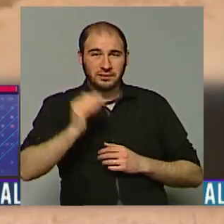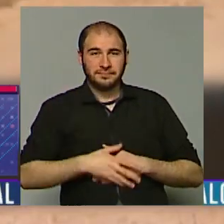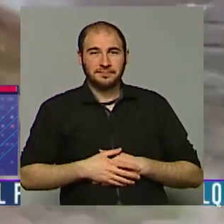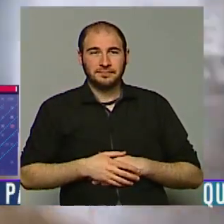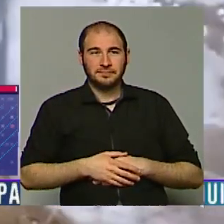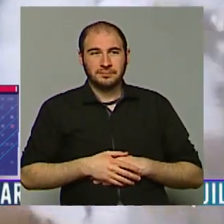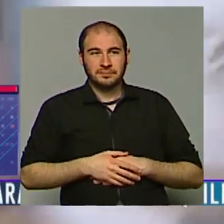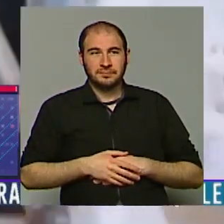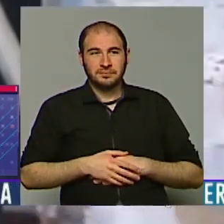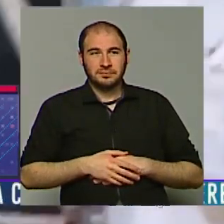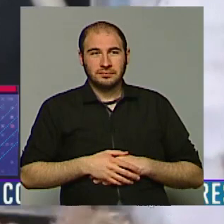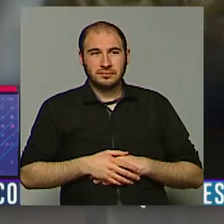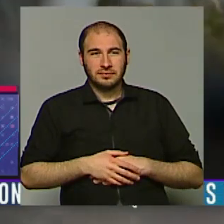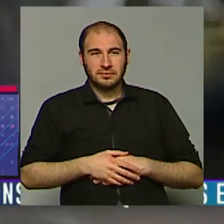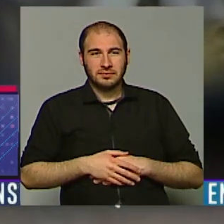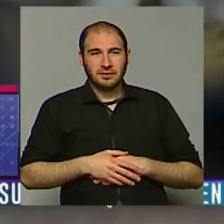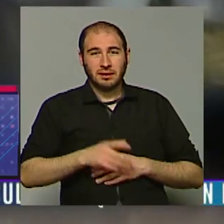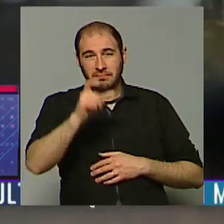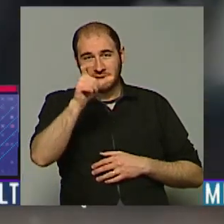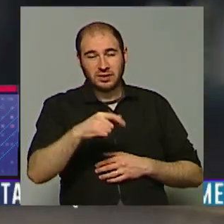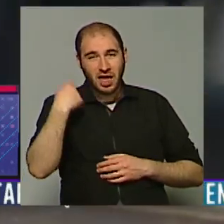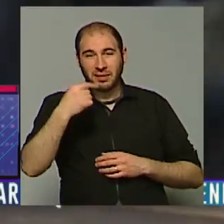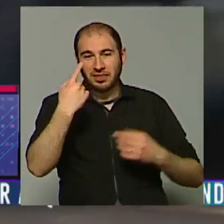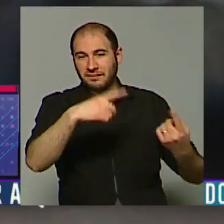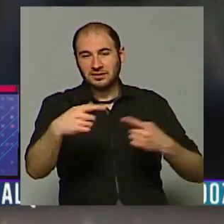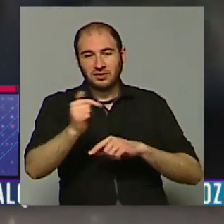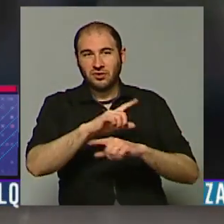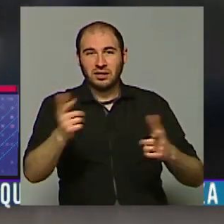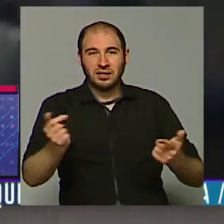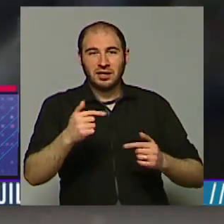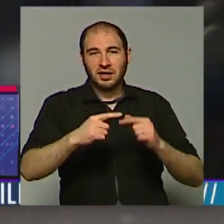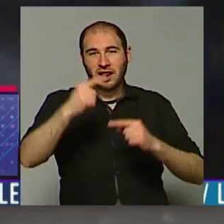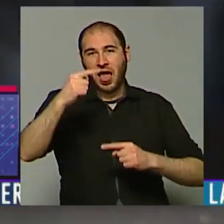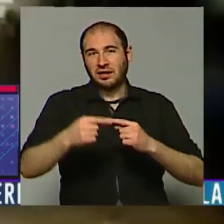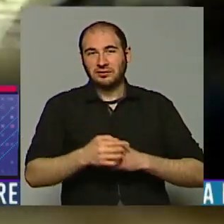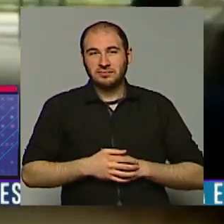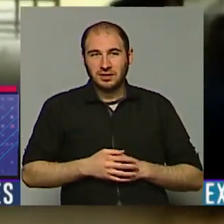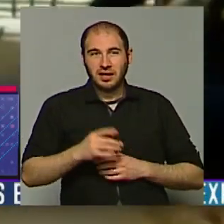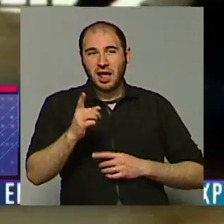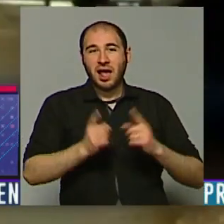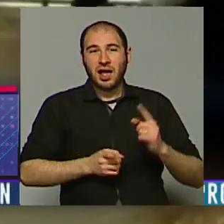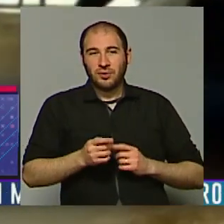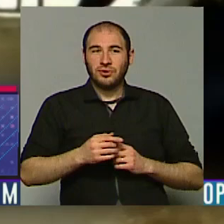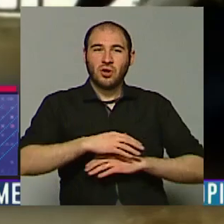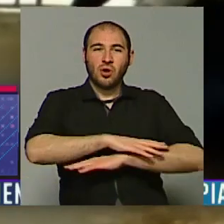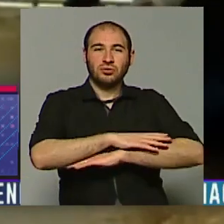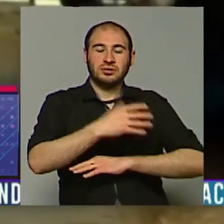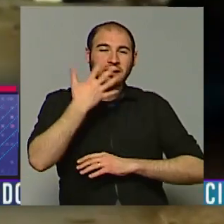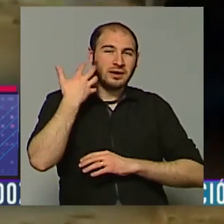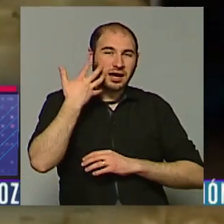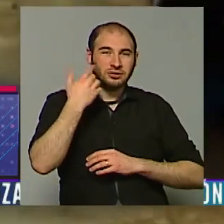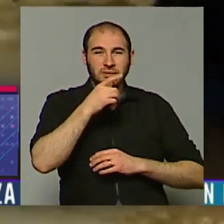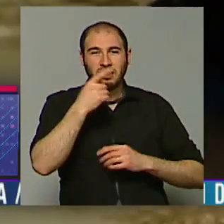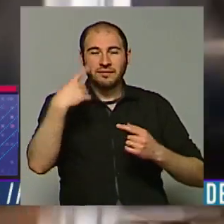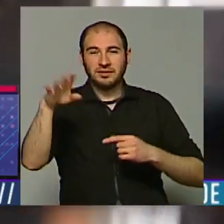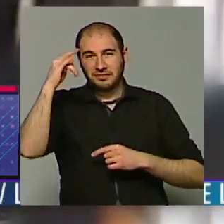recién, para el individuo animal no hay diferencia. Las diferencias son de grado, algunos o de comportamiento. El gato se comporta distinto de